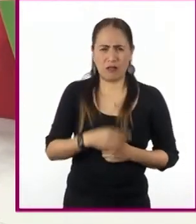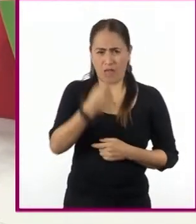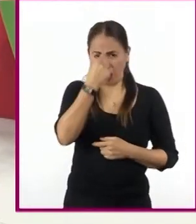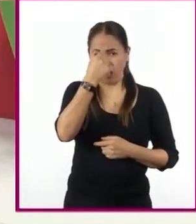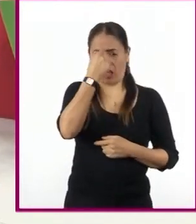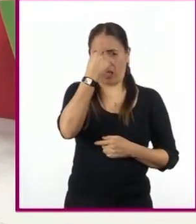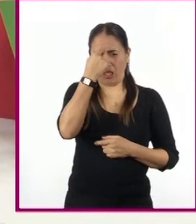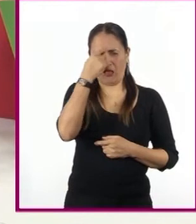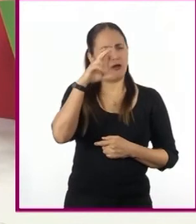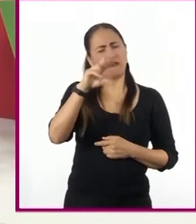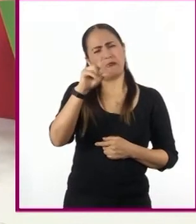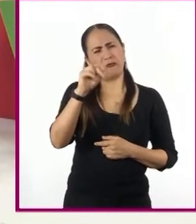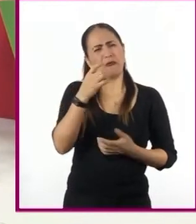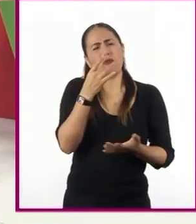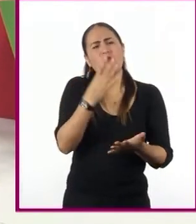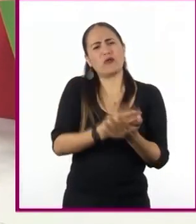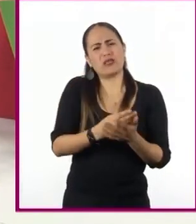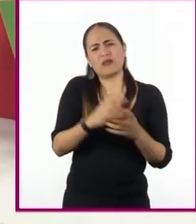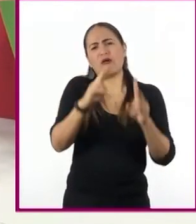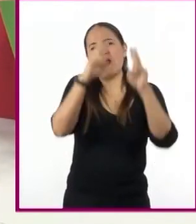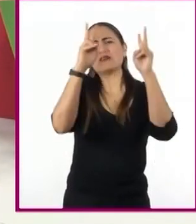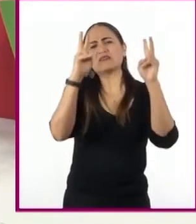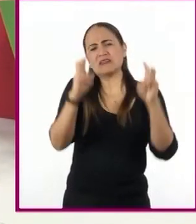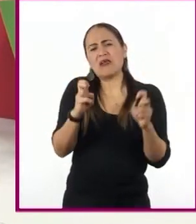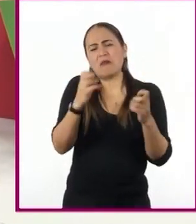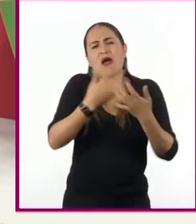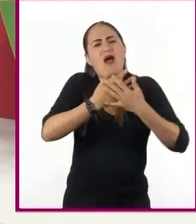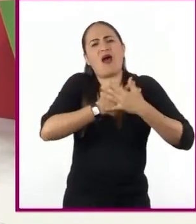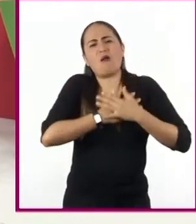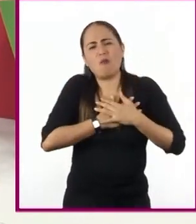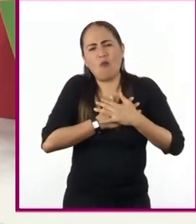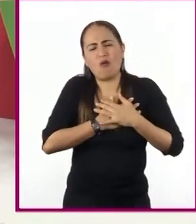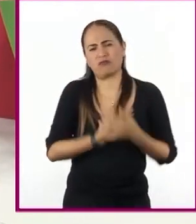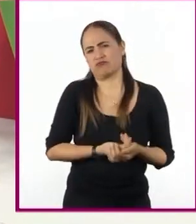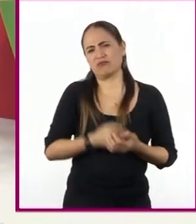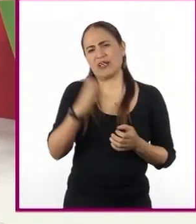a que era un representante del romanticismo, ese movimiento